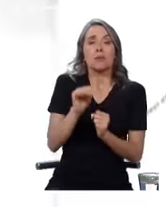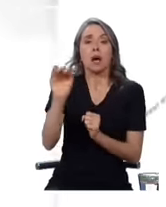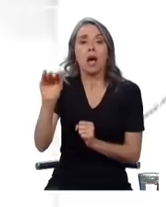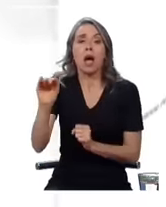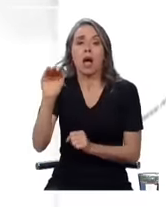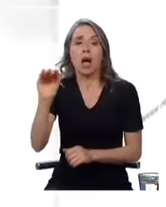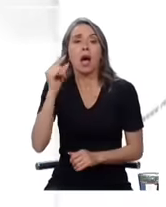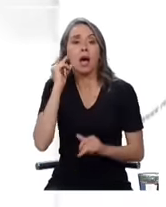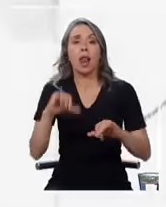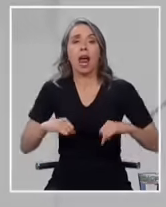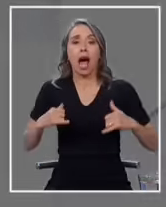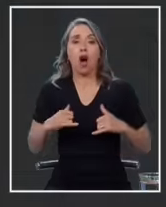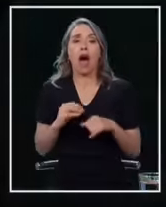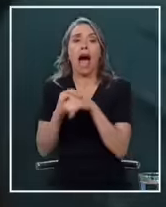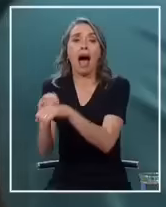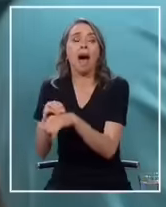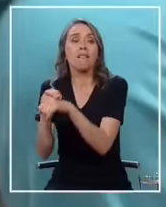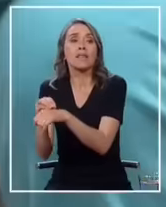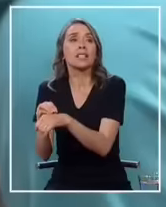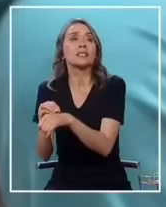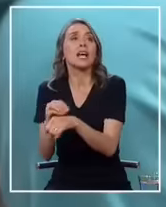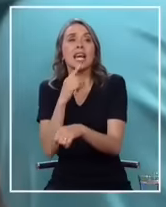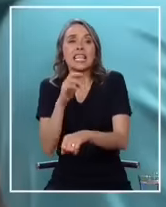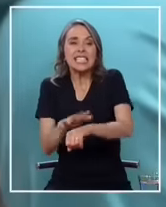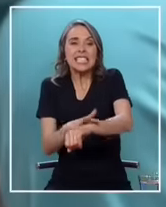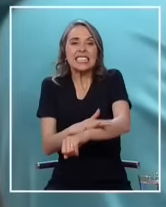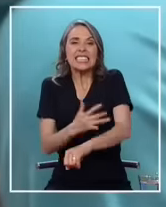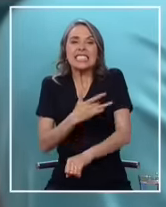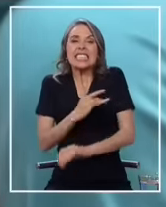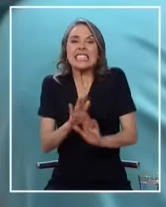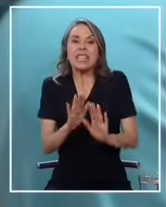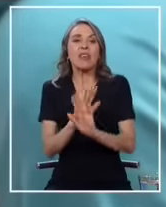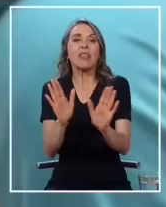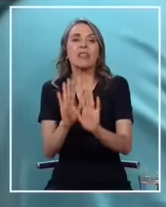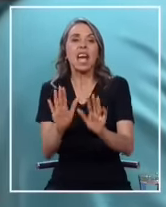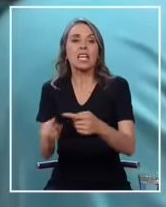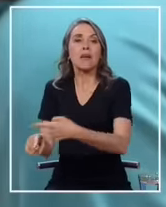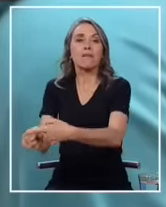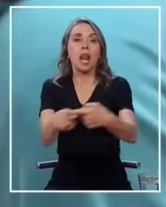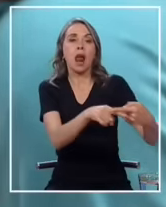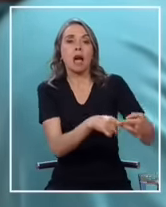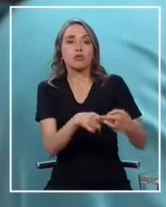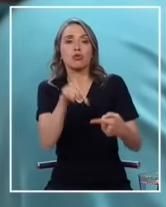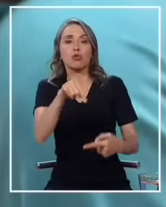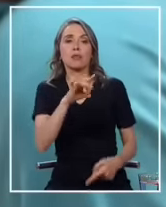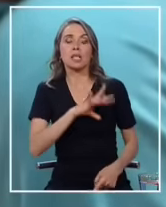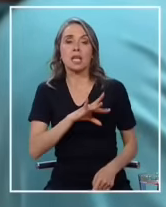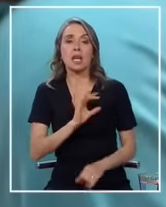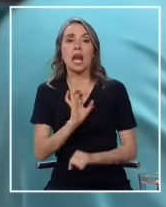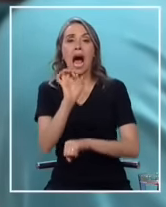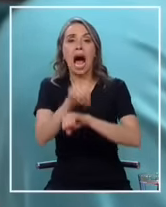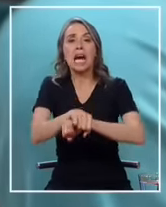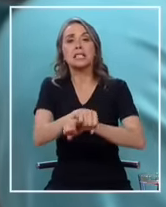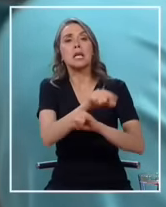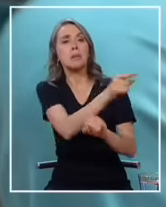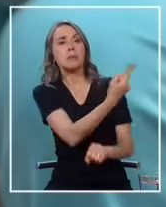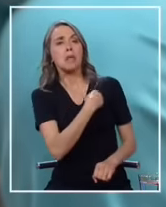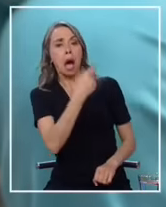de la joven. Si en el fondo ser sensible es algo terrible, parece, en esta sociedad, y aceptar el